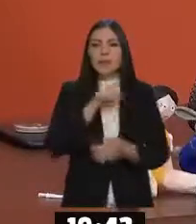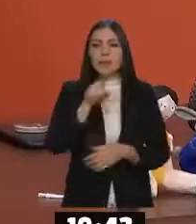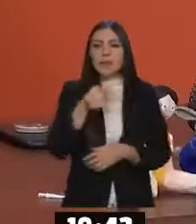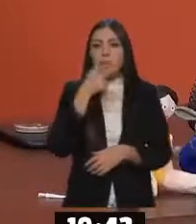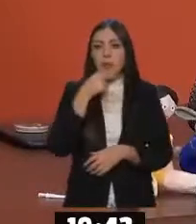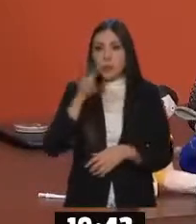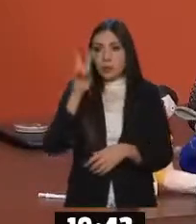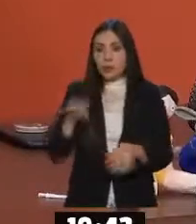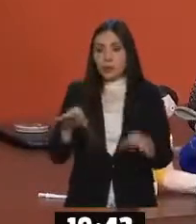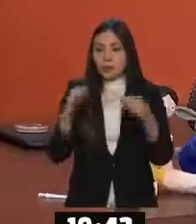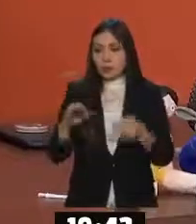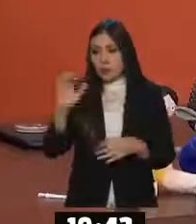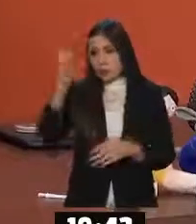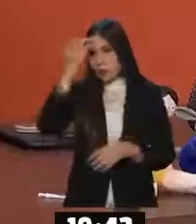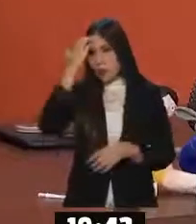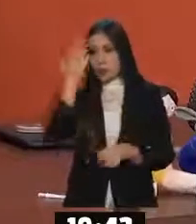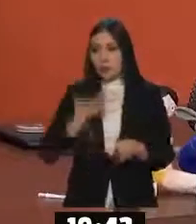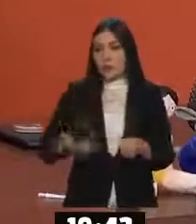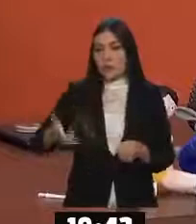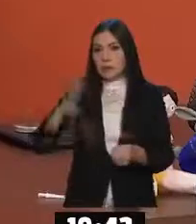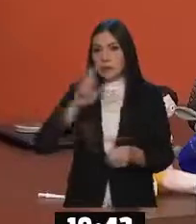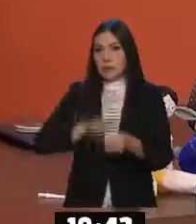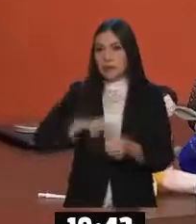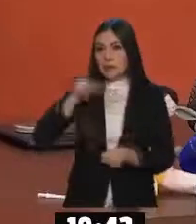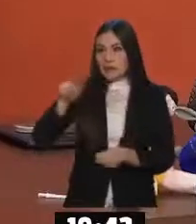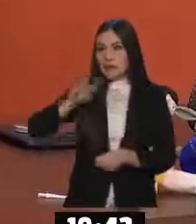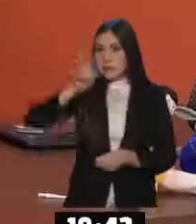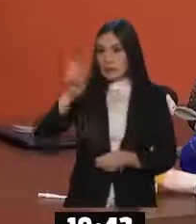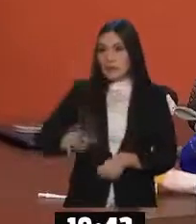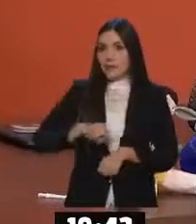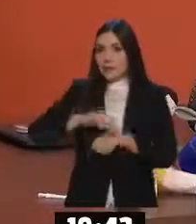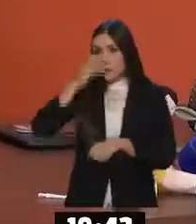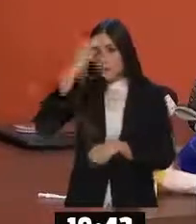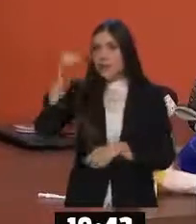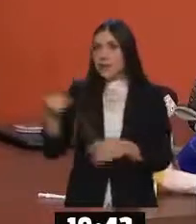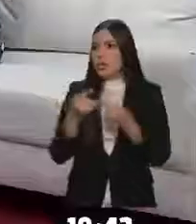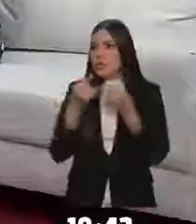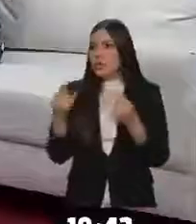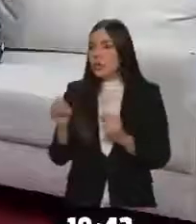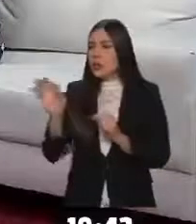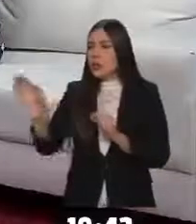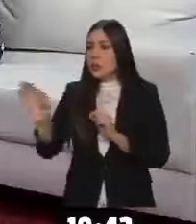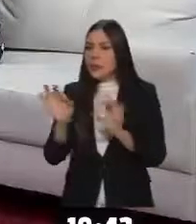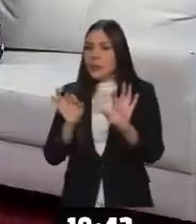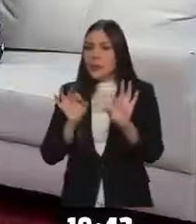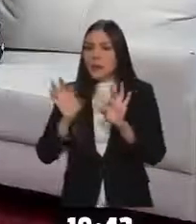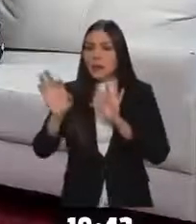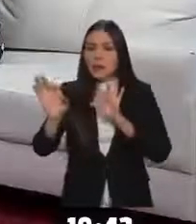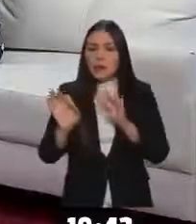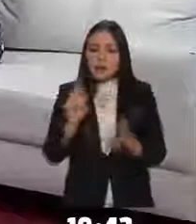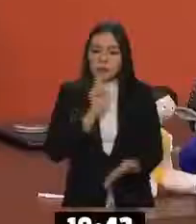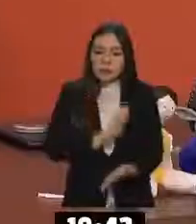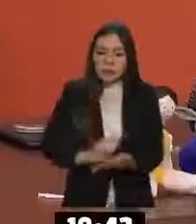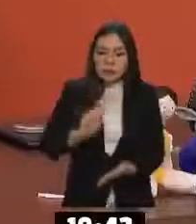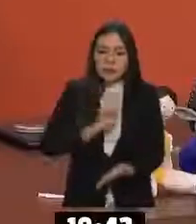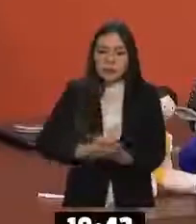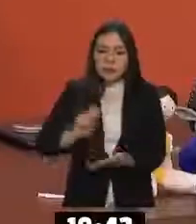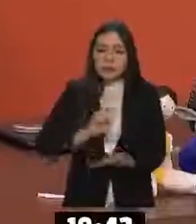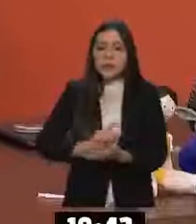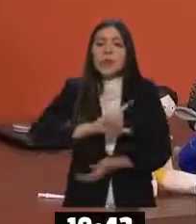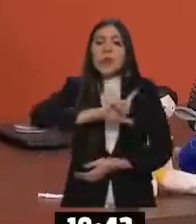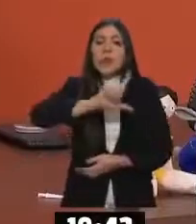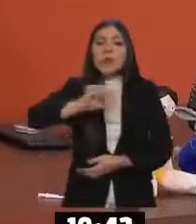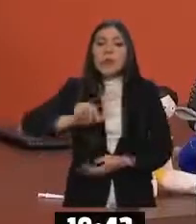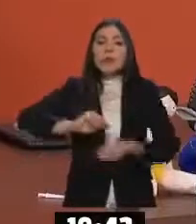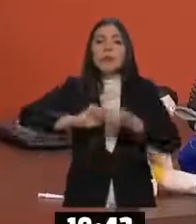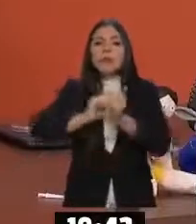el Hospital Bellevue, ajá, él tomó de ahí una serie de historias, las plasmó y esto incitó a que después se hiciera la